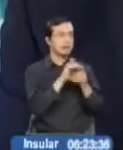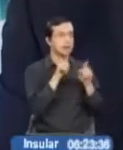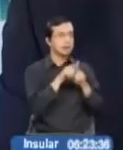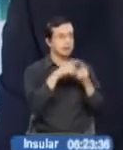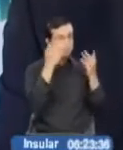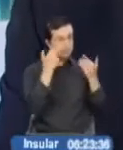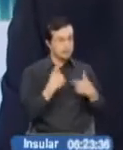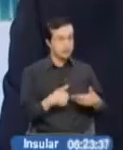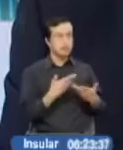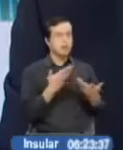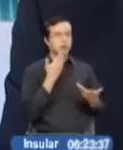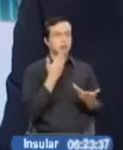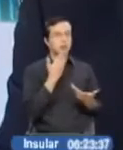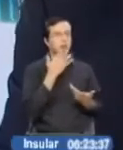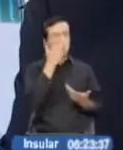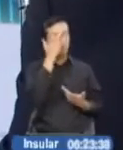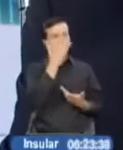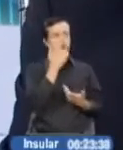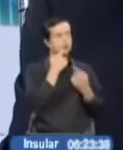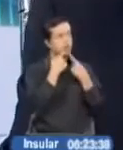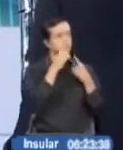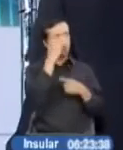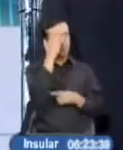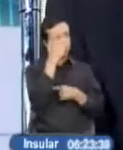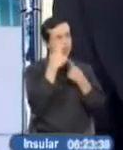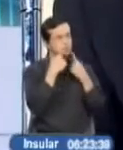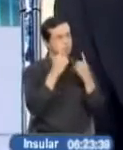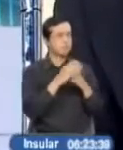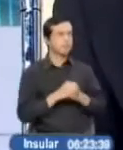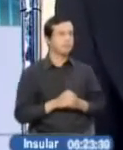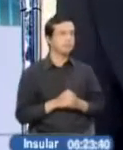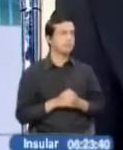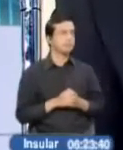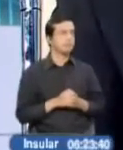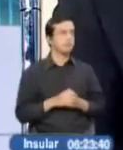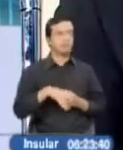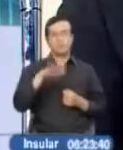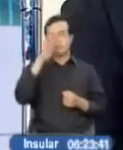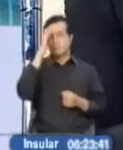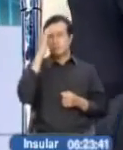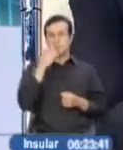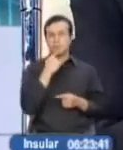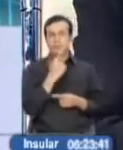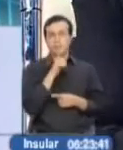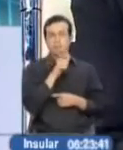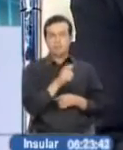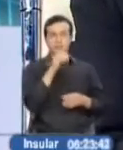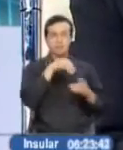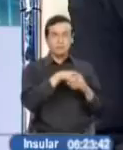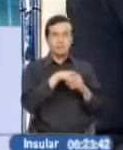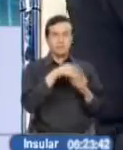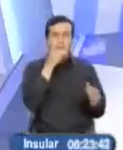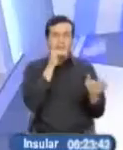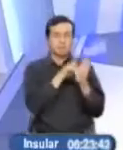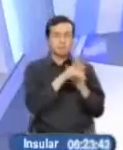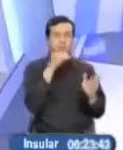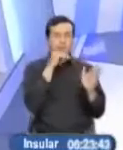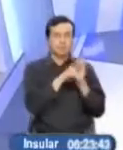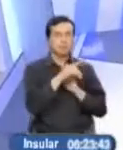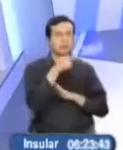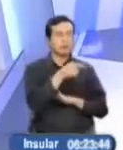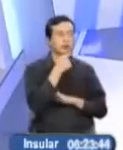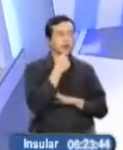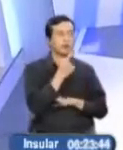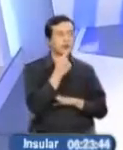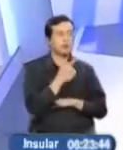usted me preguntará por qué estoy diciendo esto. Estoy diciendo esto porque básicamente dentro de las denuncias dicen que usted se ha